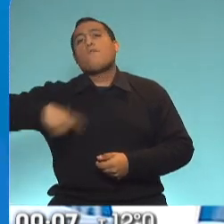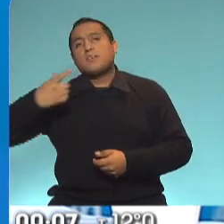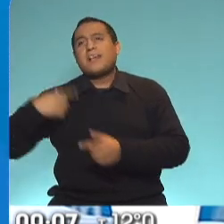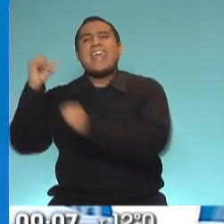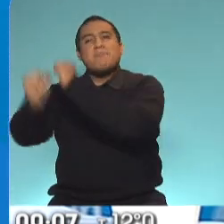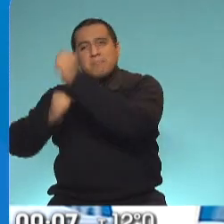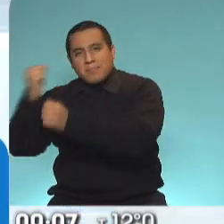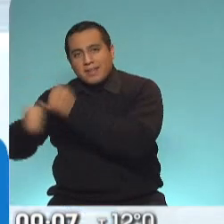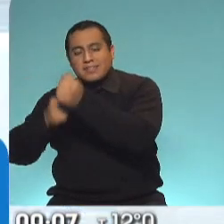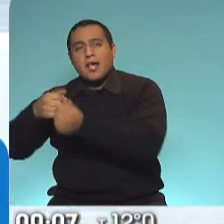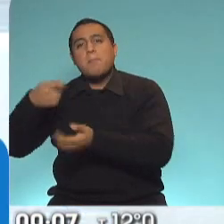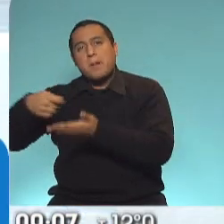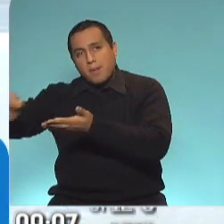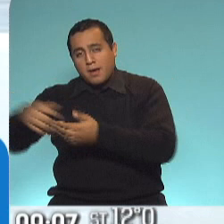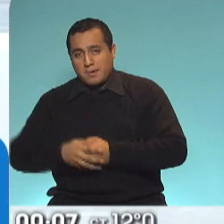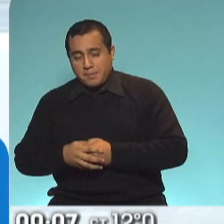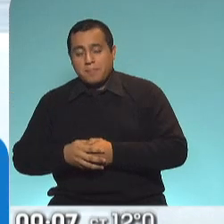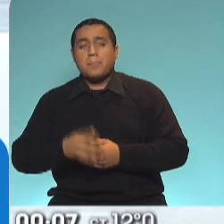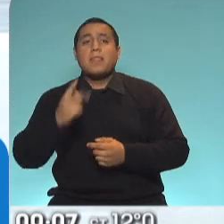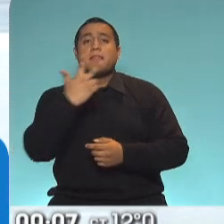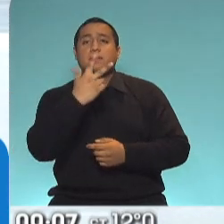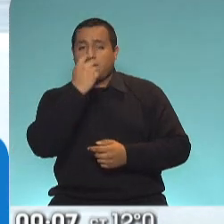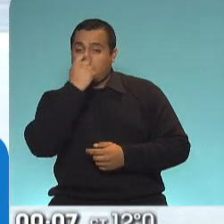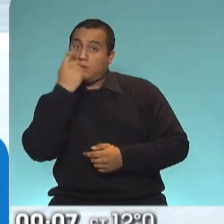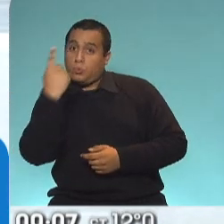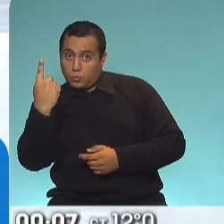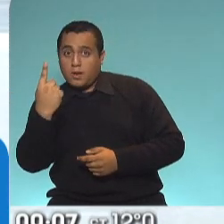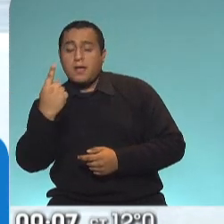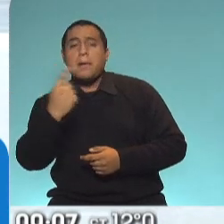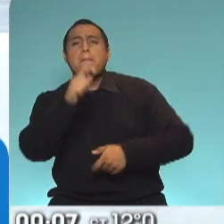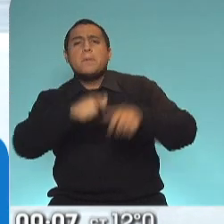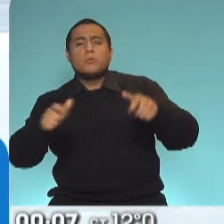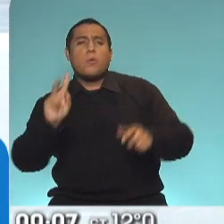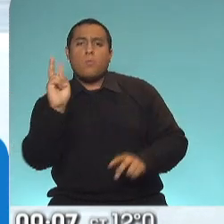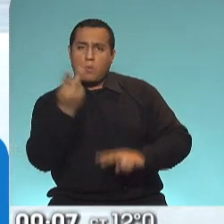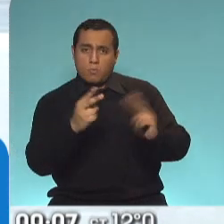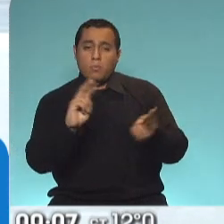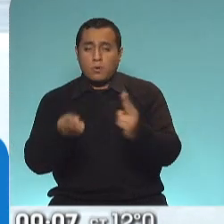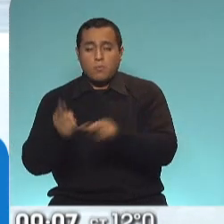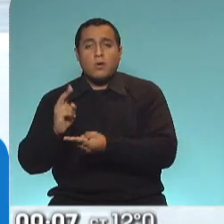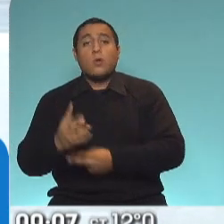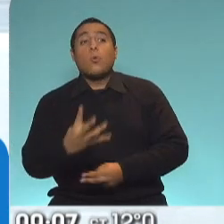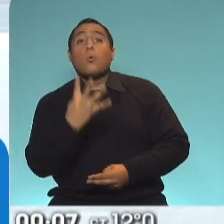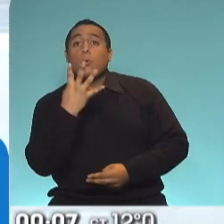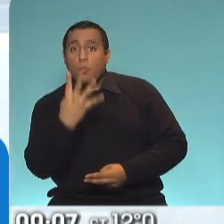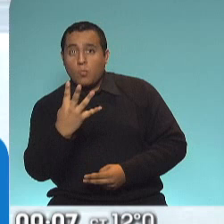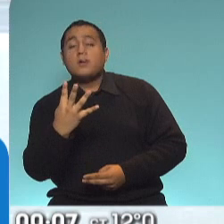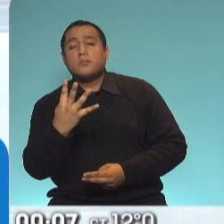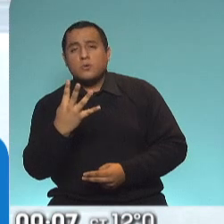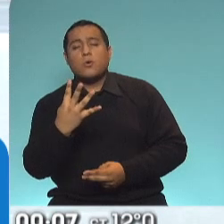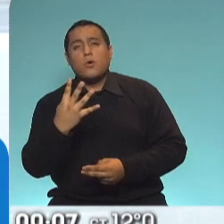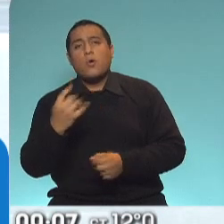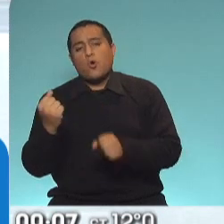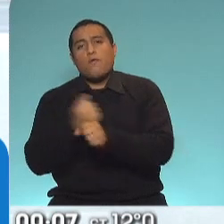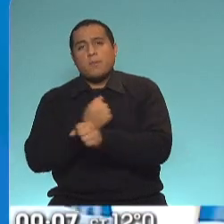empresas de medicina prepaga. 321 son las personas fallecidas a la fecha, 4 casos se han confirmado